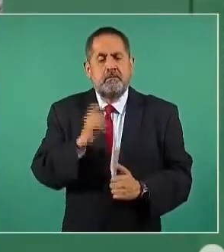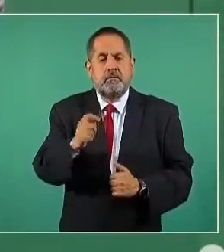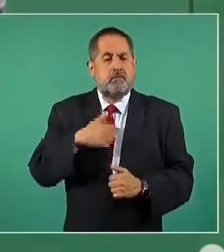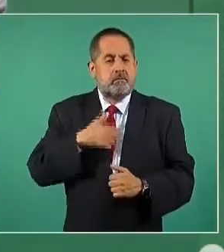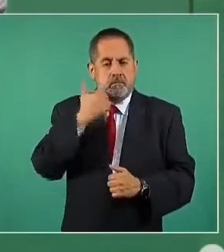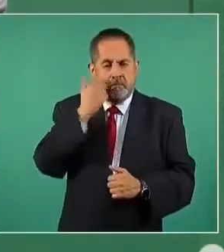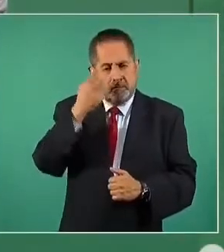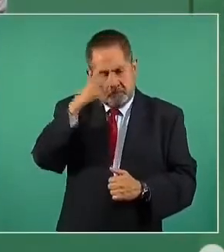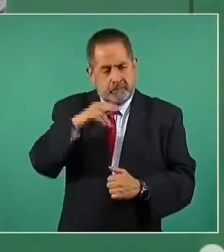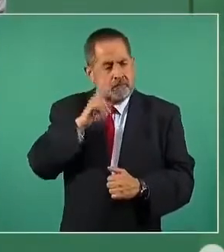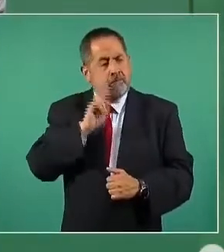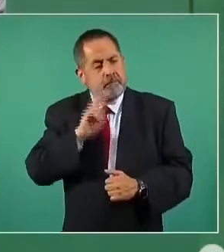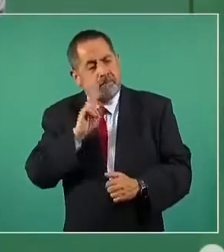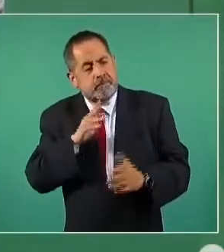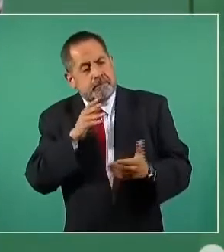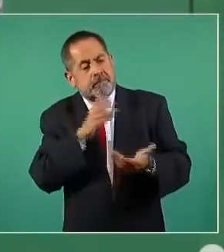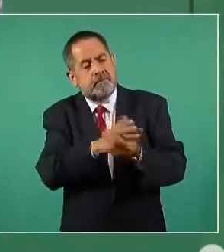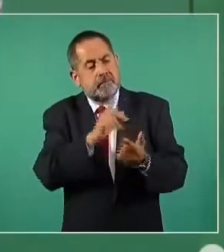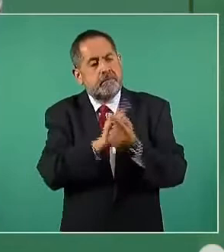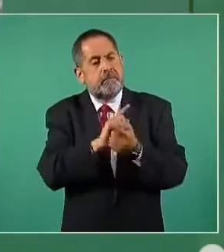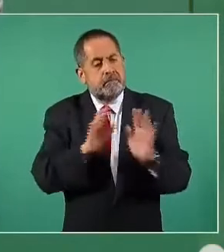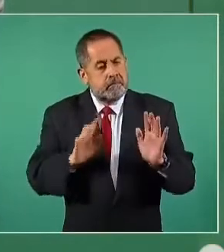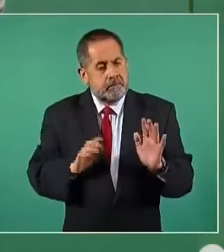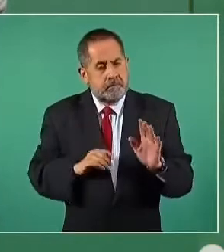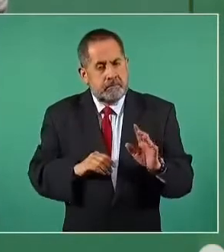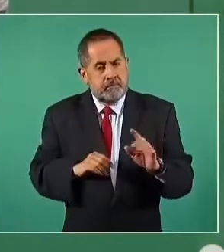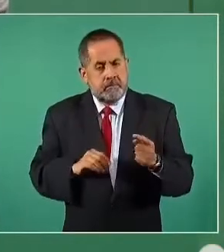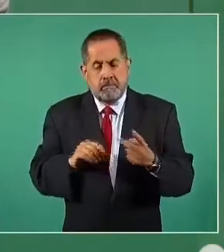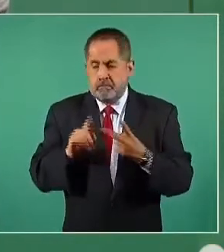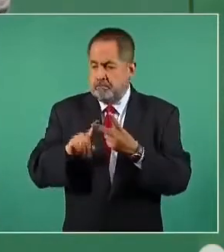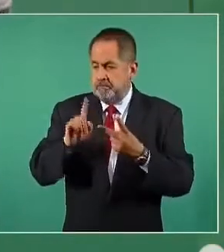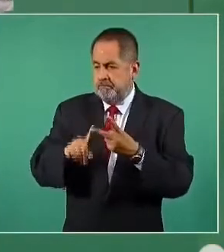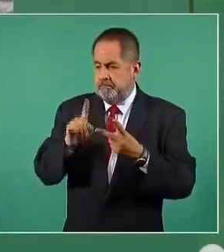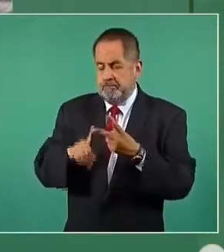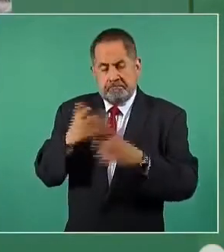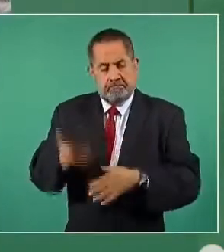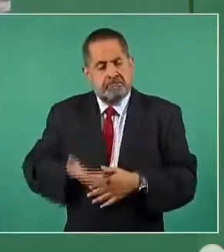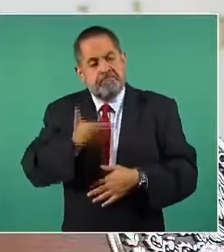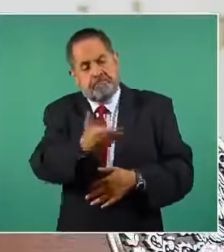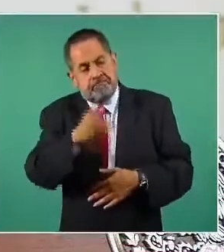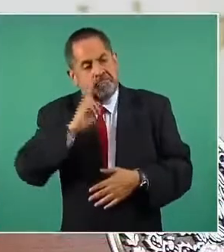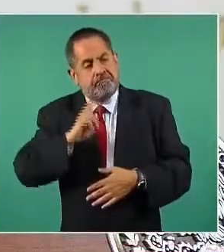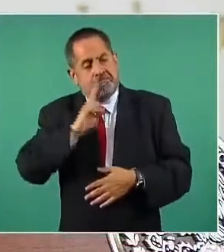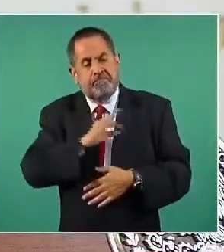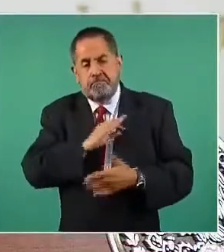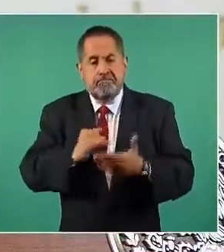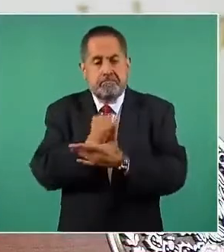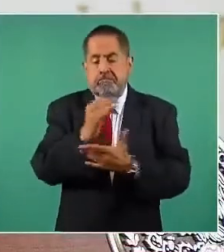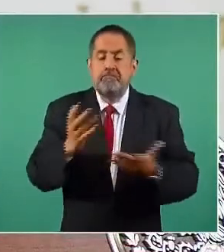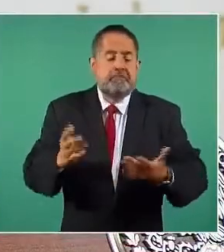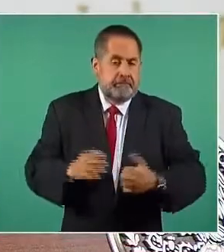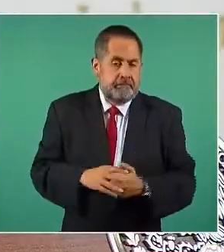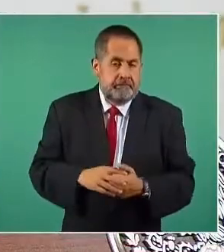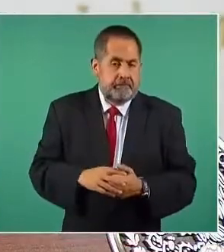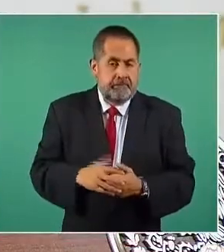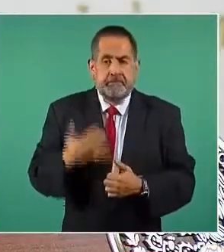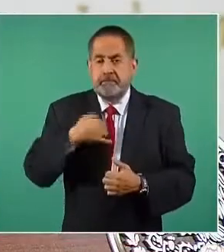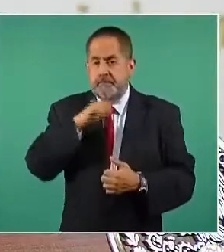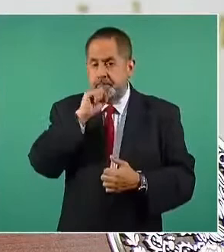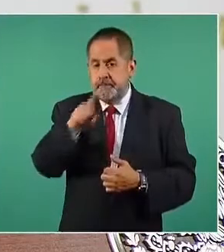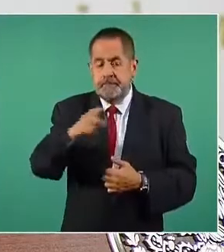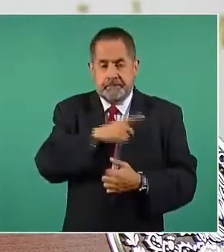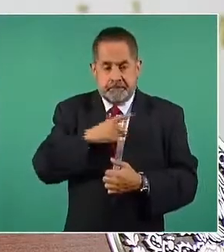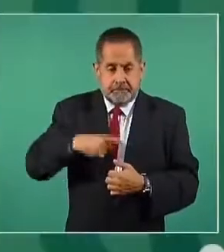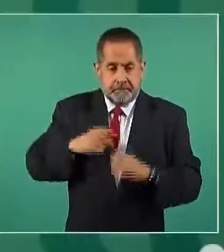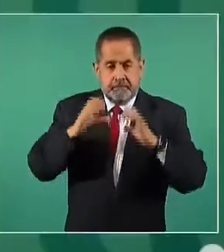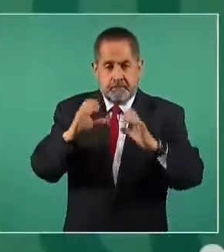quiero ver si llevo ya esta otra opción, esta otra alternativa. Y tengo que